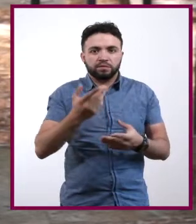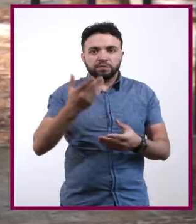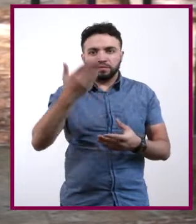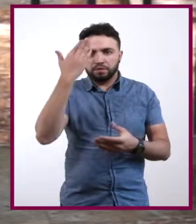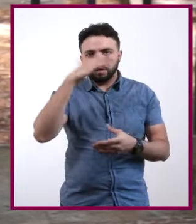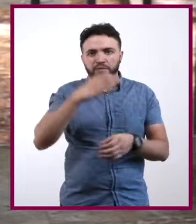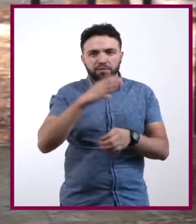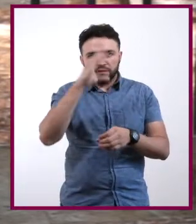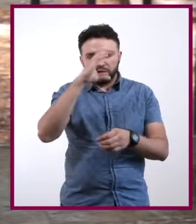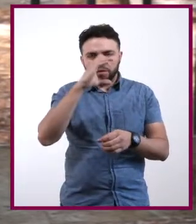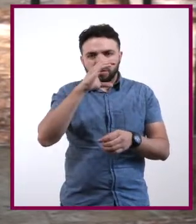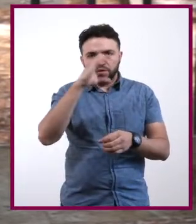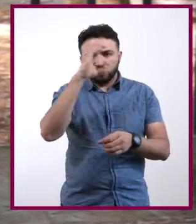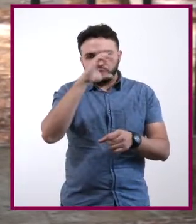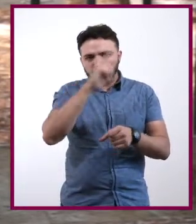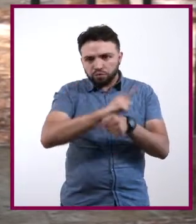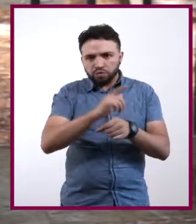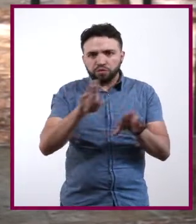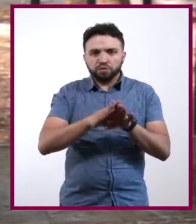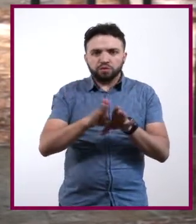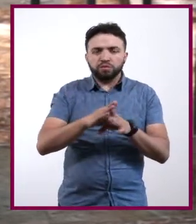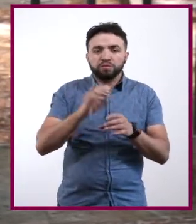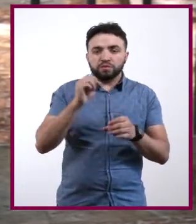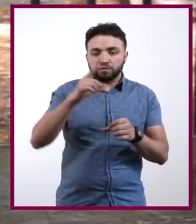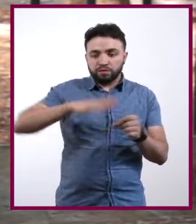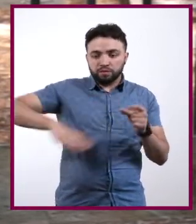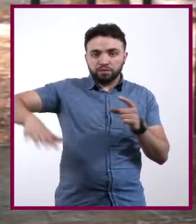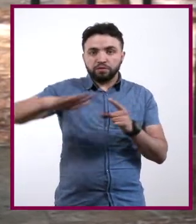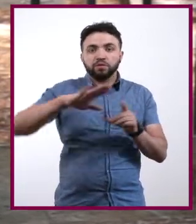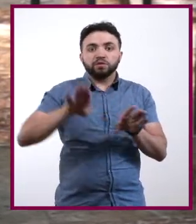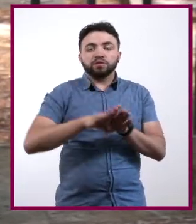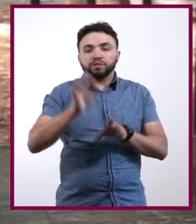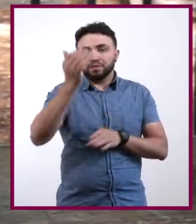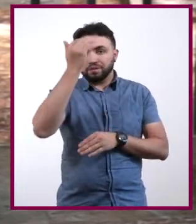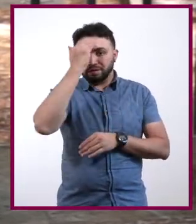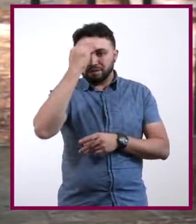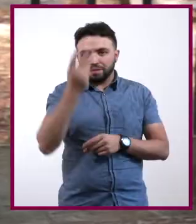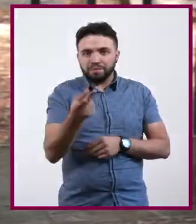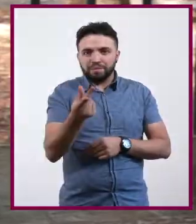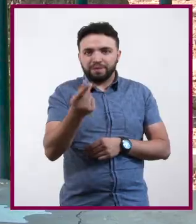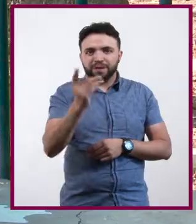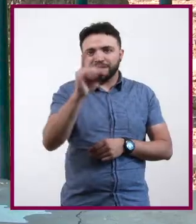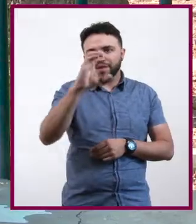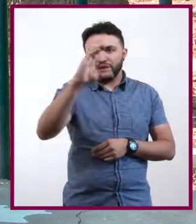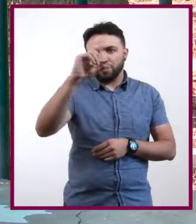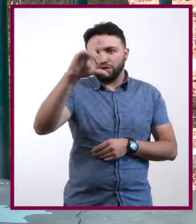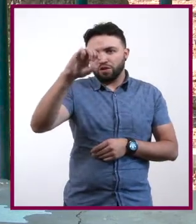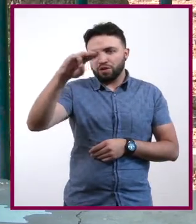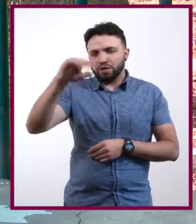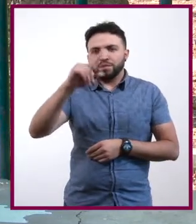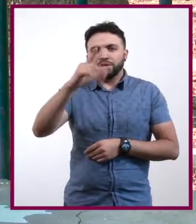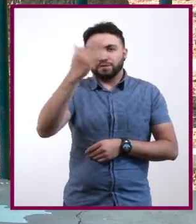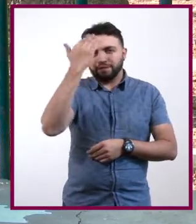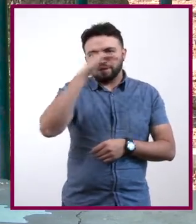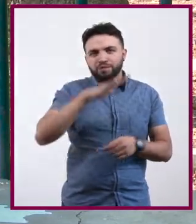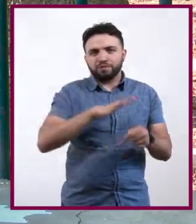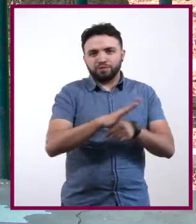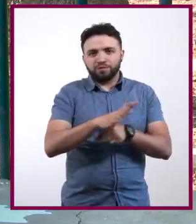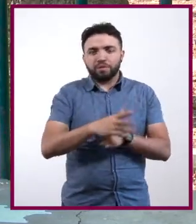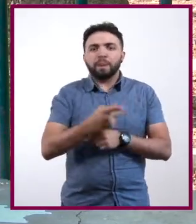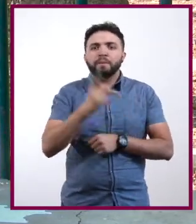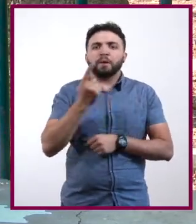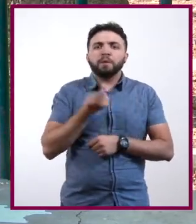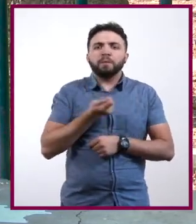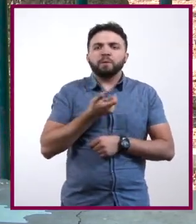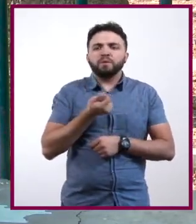los rituales funerarios de esta zona y por lo tanto los conocidos perros de Colima, que estoy seguro que todos identificamos, pero muy pocos